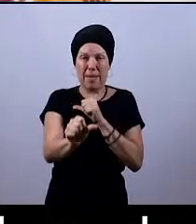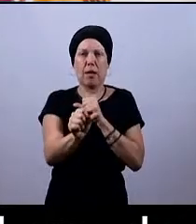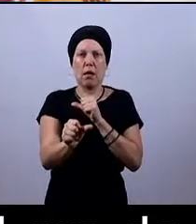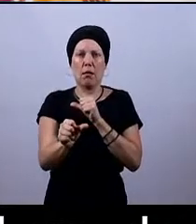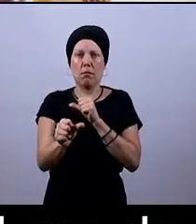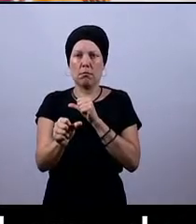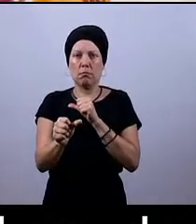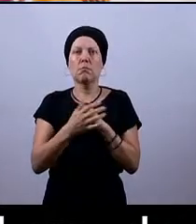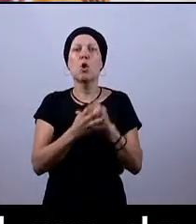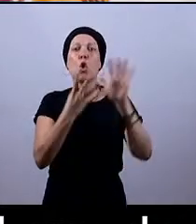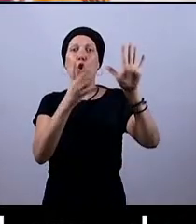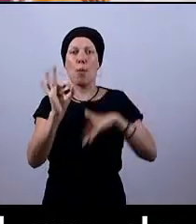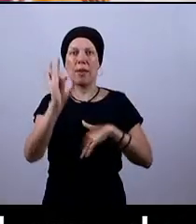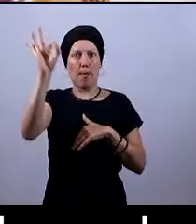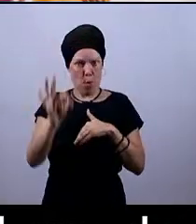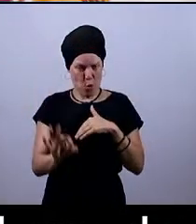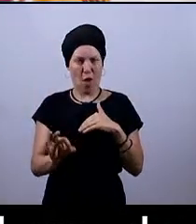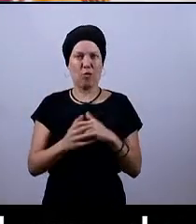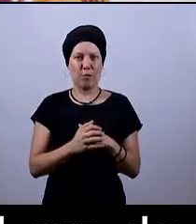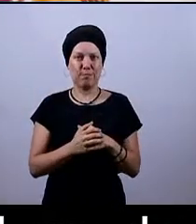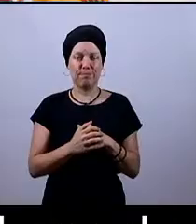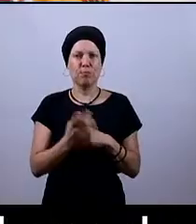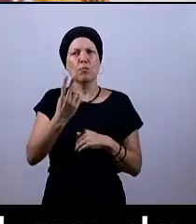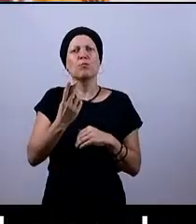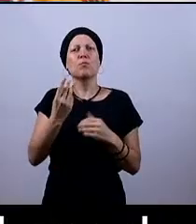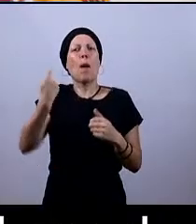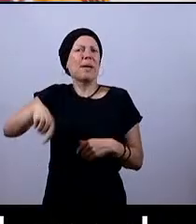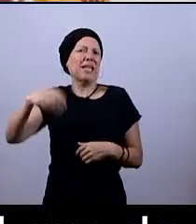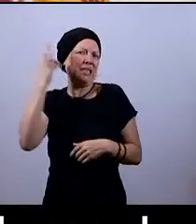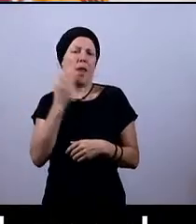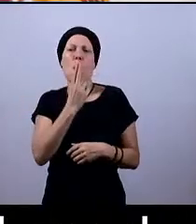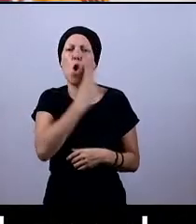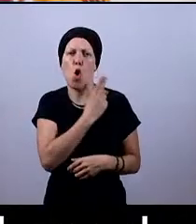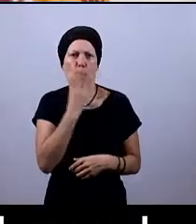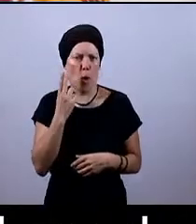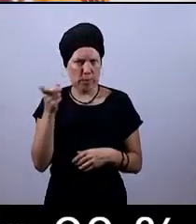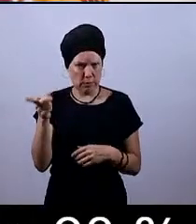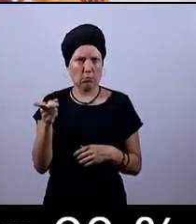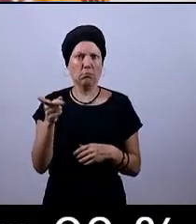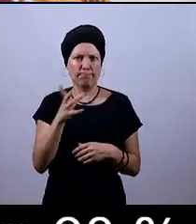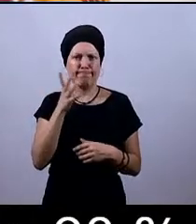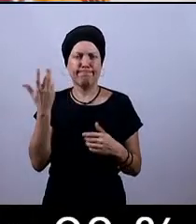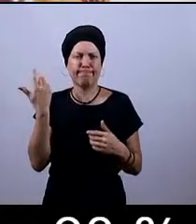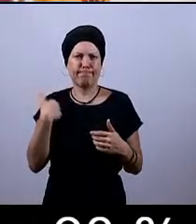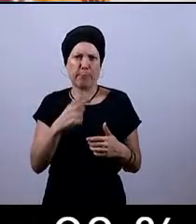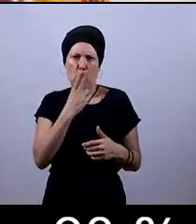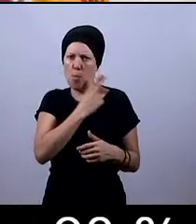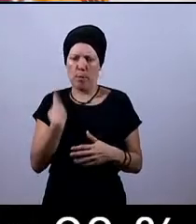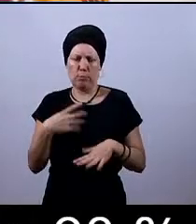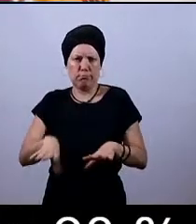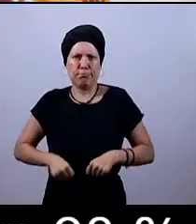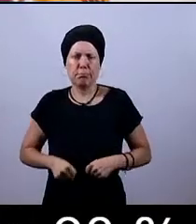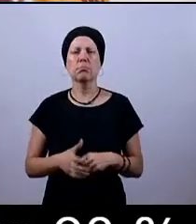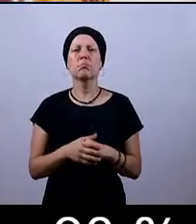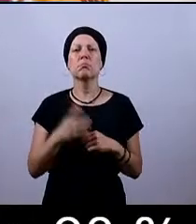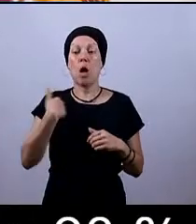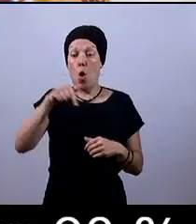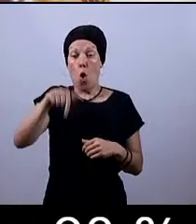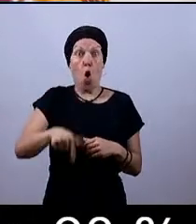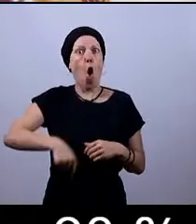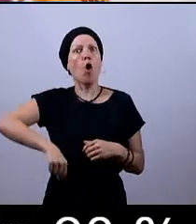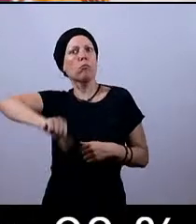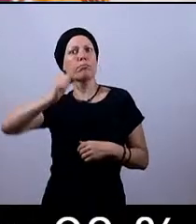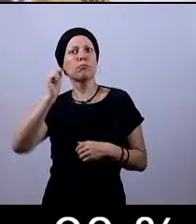elevarse a un 90%, compromiso de la presidenta que se ha visto materializado en el día de hoy, y